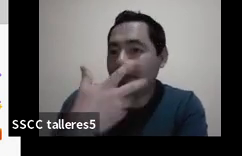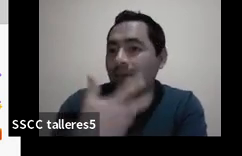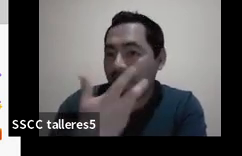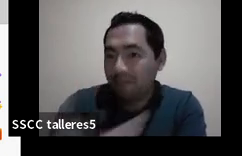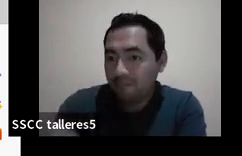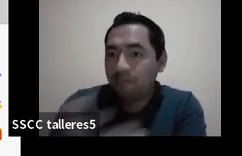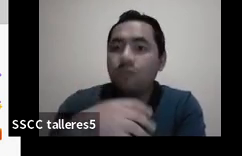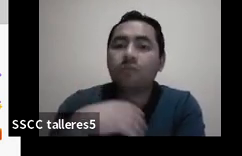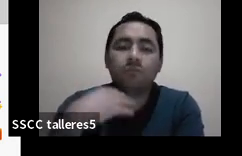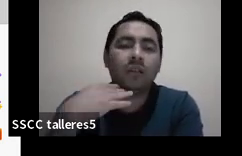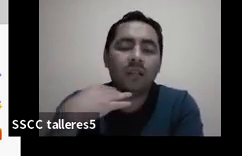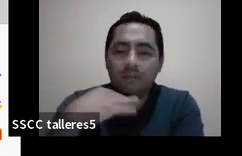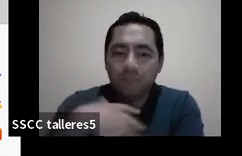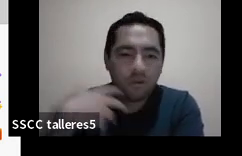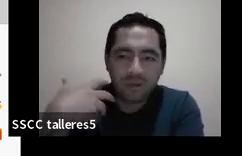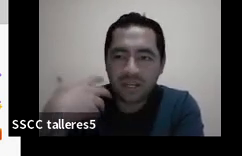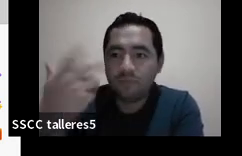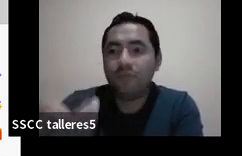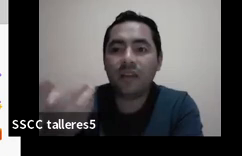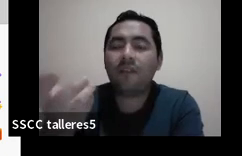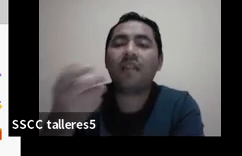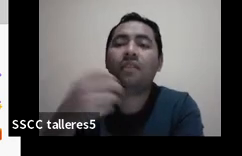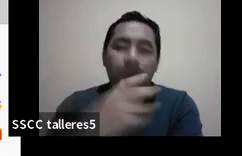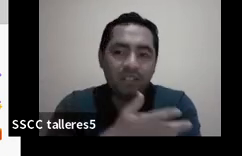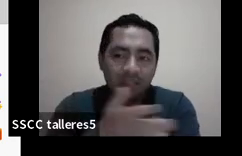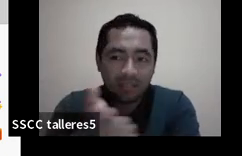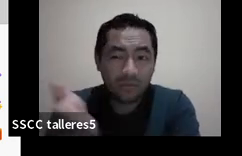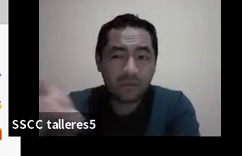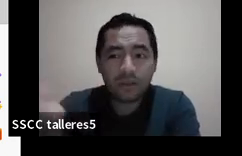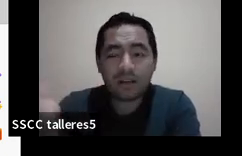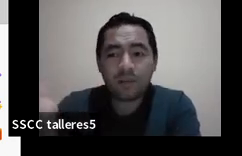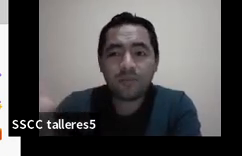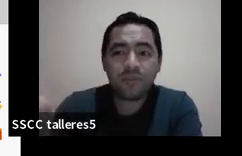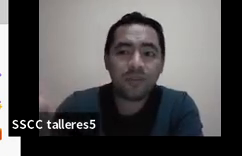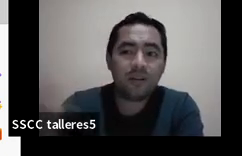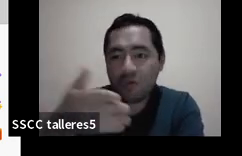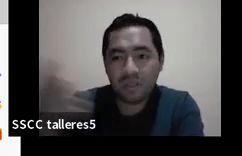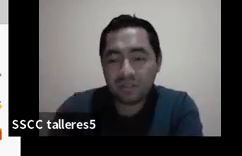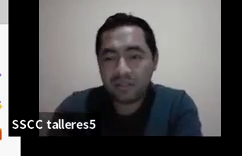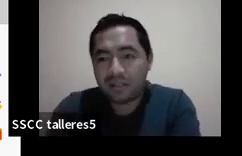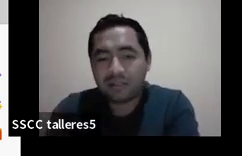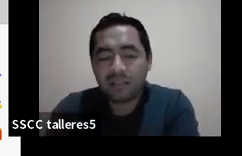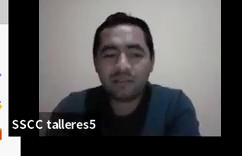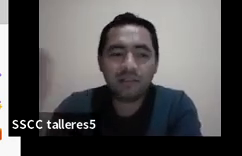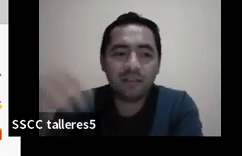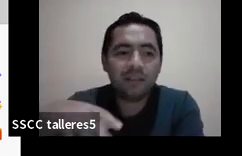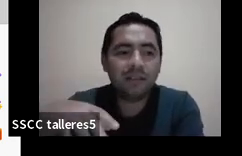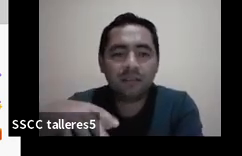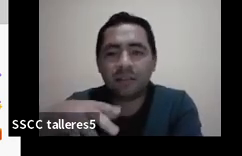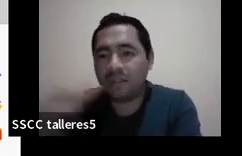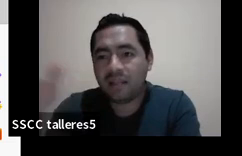ya sabes hablar, ¿no? Te comunicas muy bien hablando, estás estudiando una carrera profesional o quizás ya